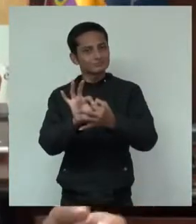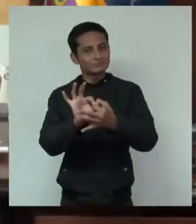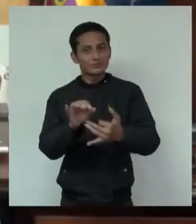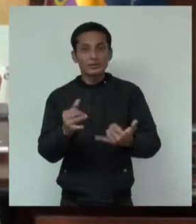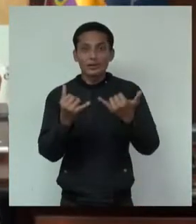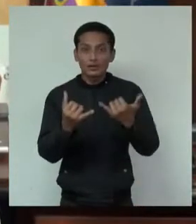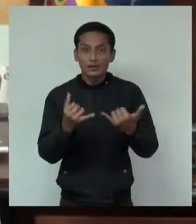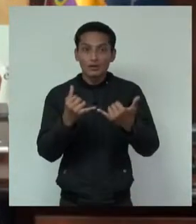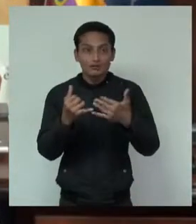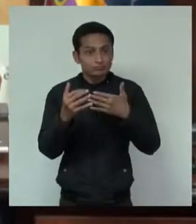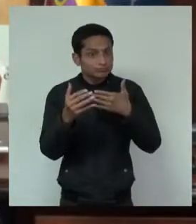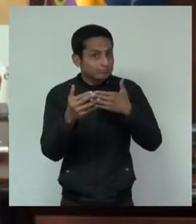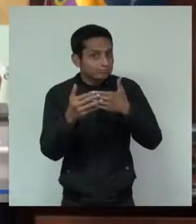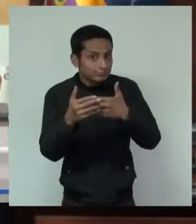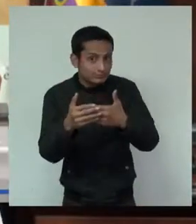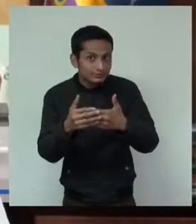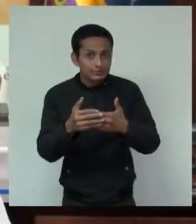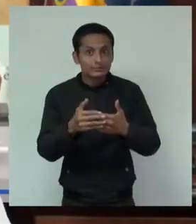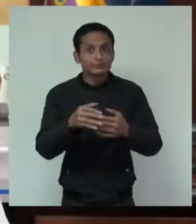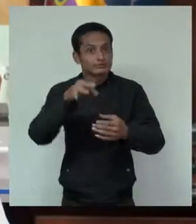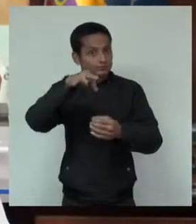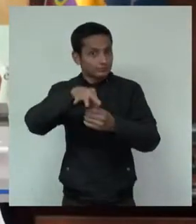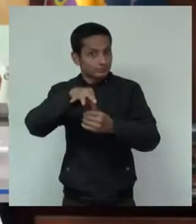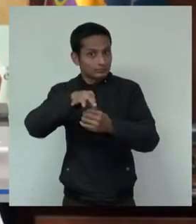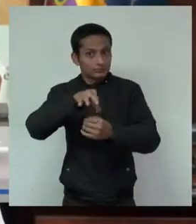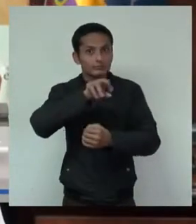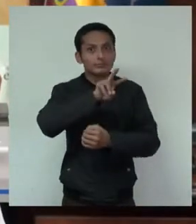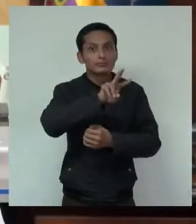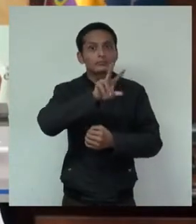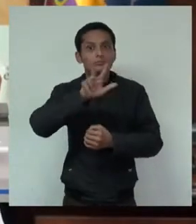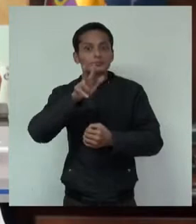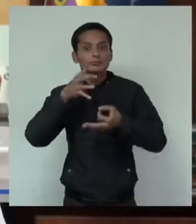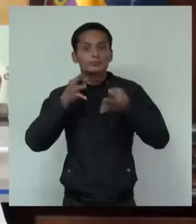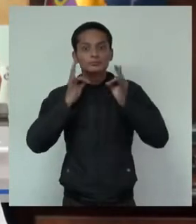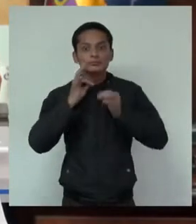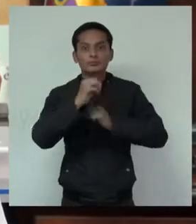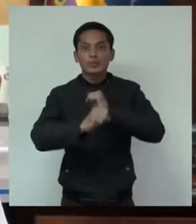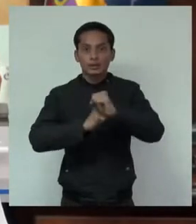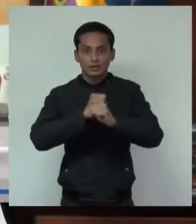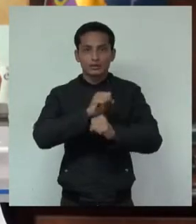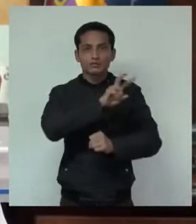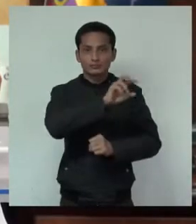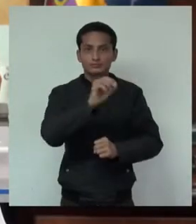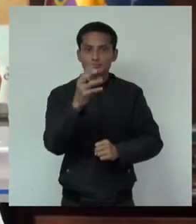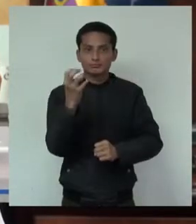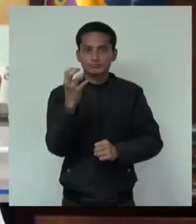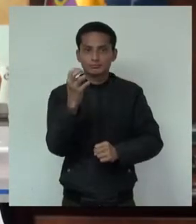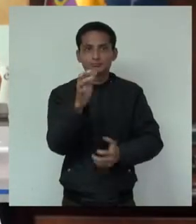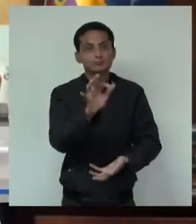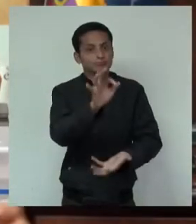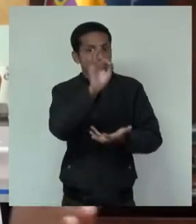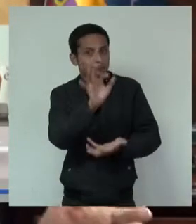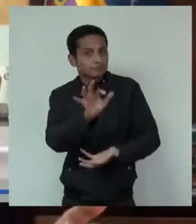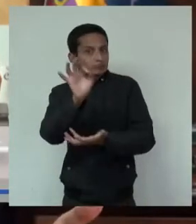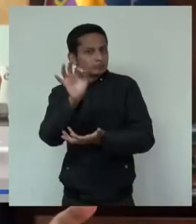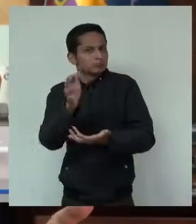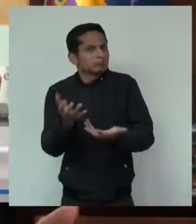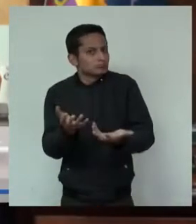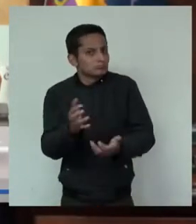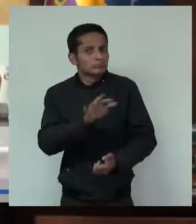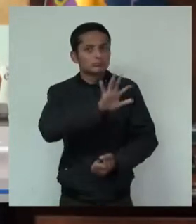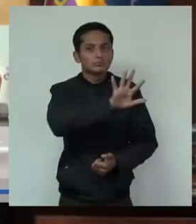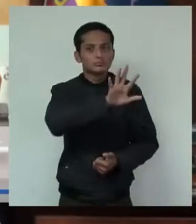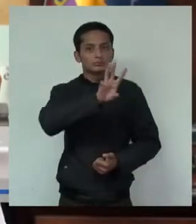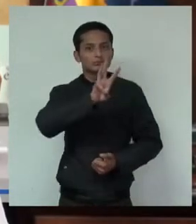Amigos y amigas, estamos acercándonos al proceso electoral del 23 de febrero del 2014, donde se